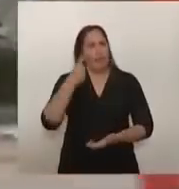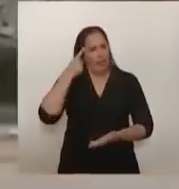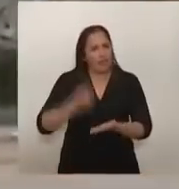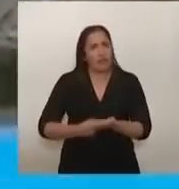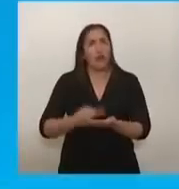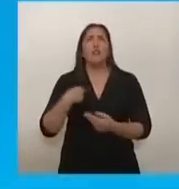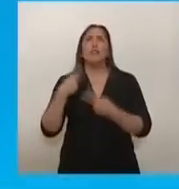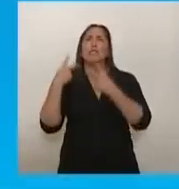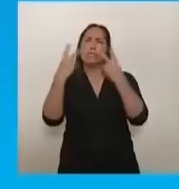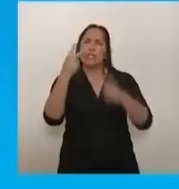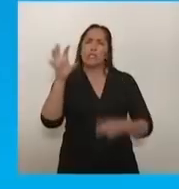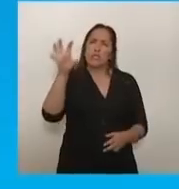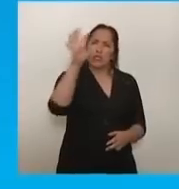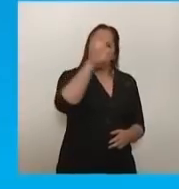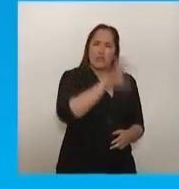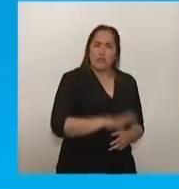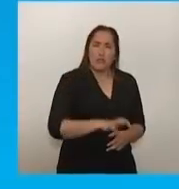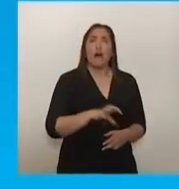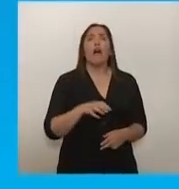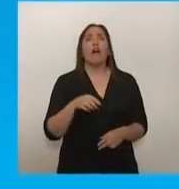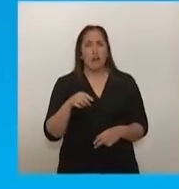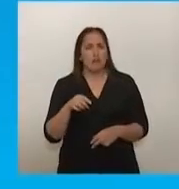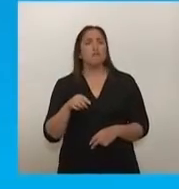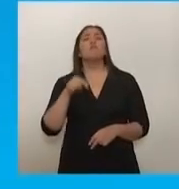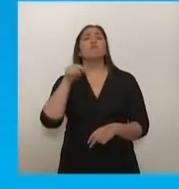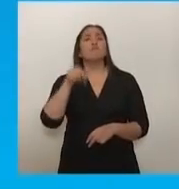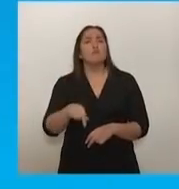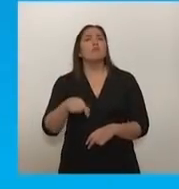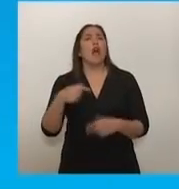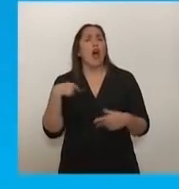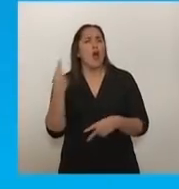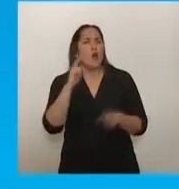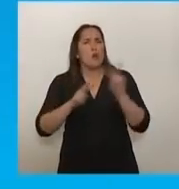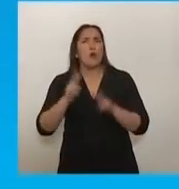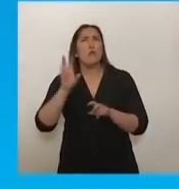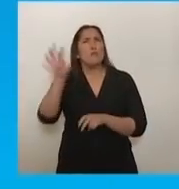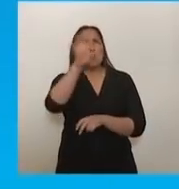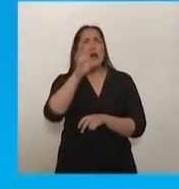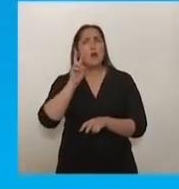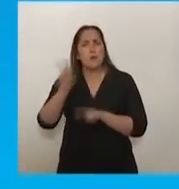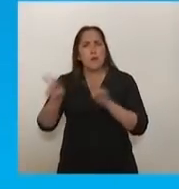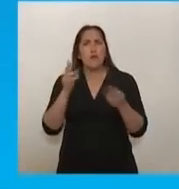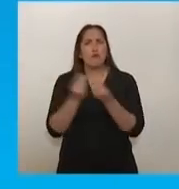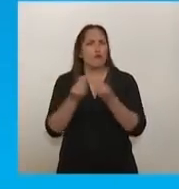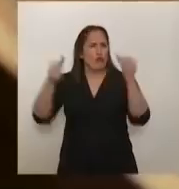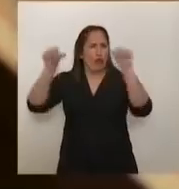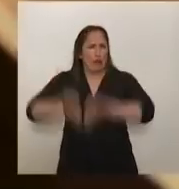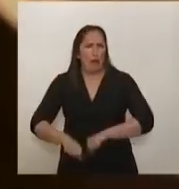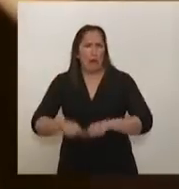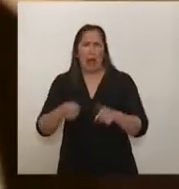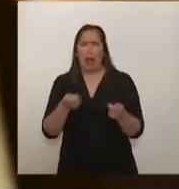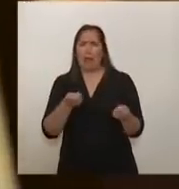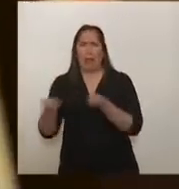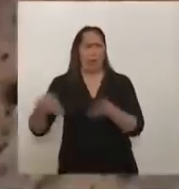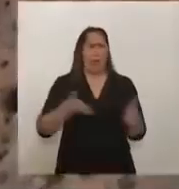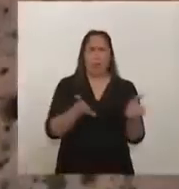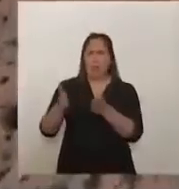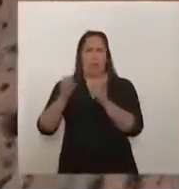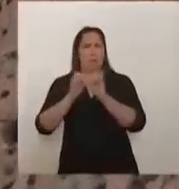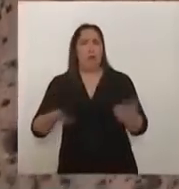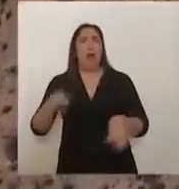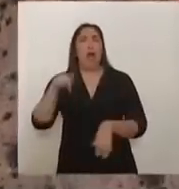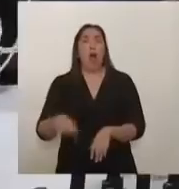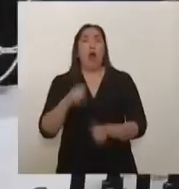de viajes por el país. Dimos vuelta a las empresas estatales, que estaban quebradas, sin dirección. Hoy todas las